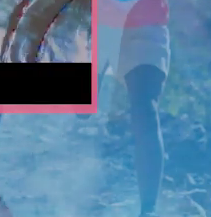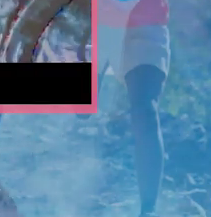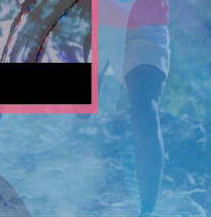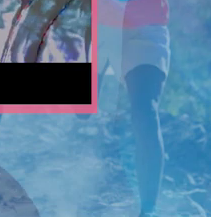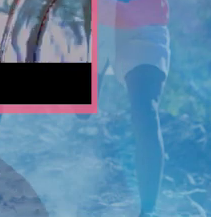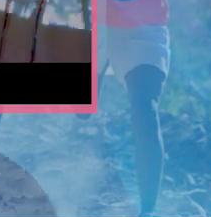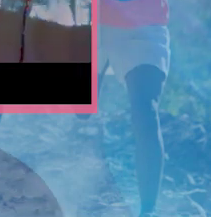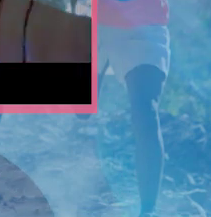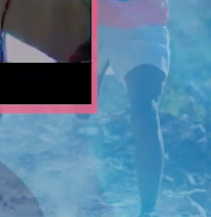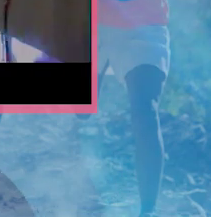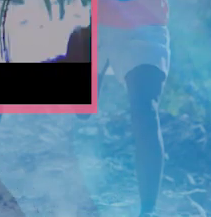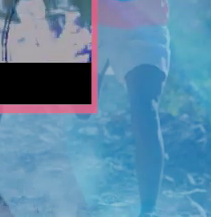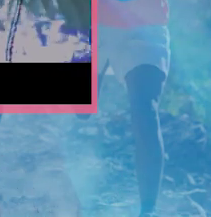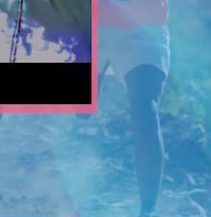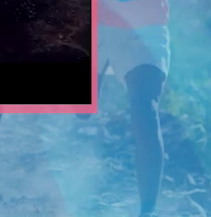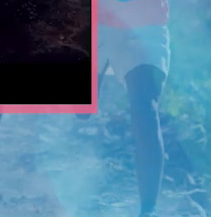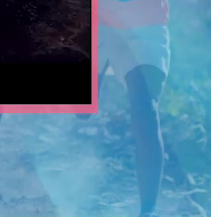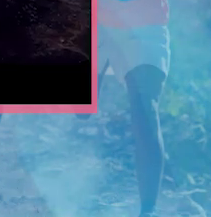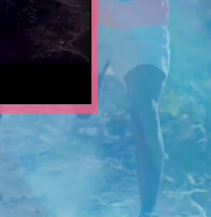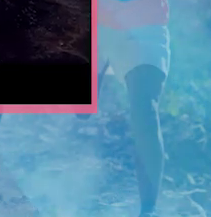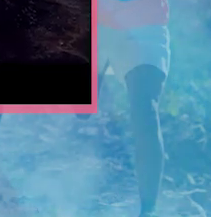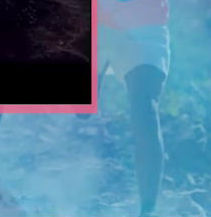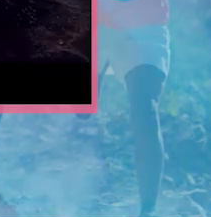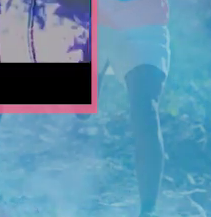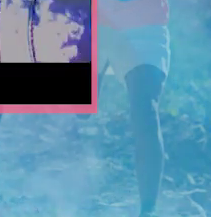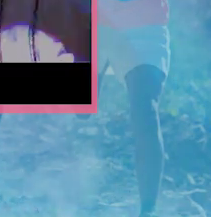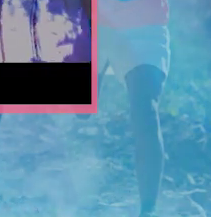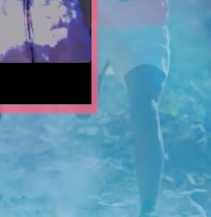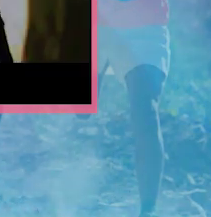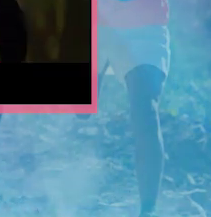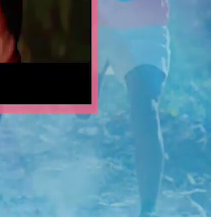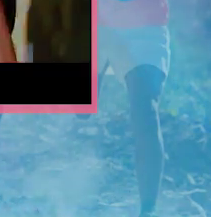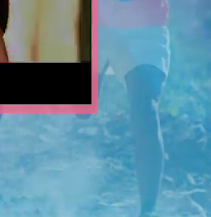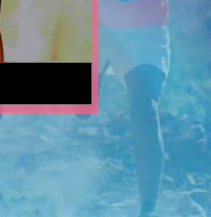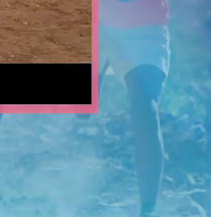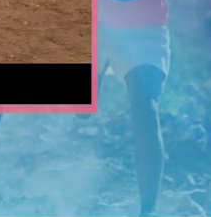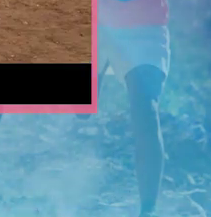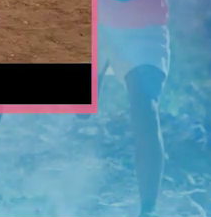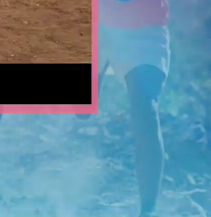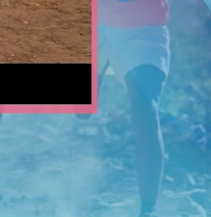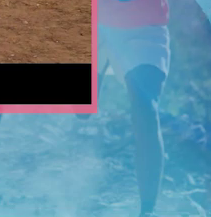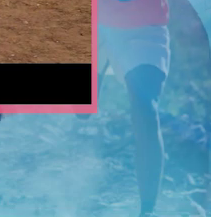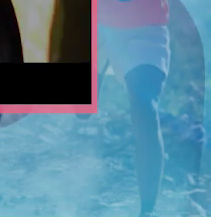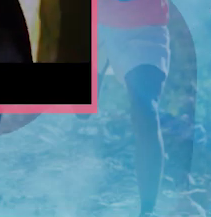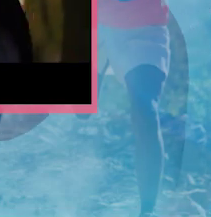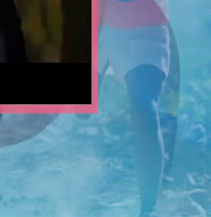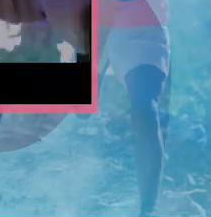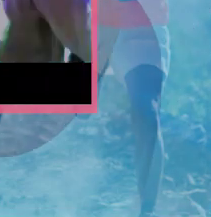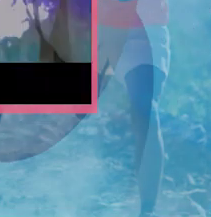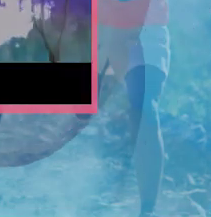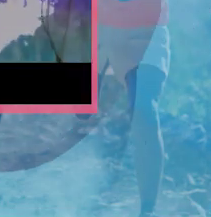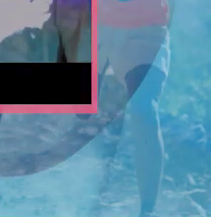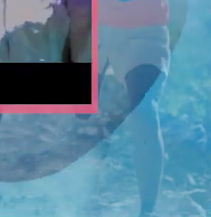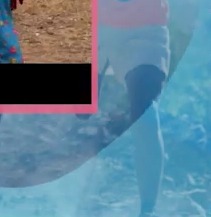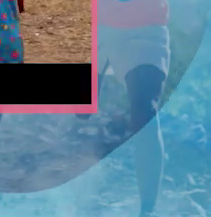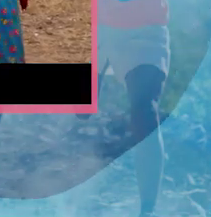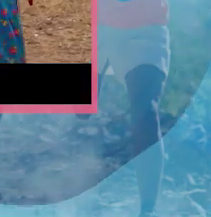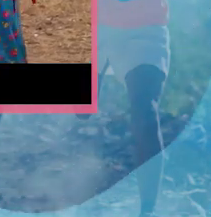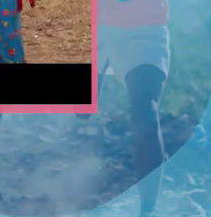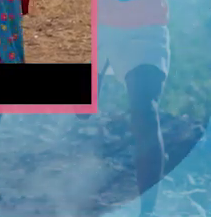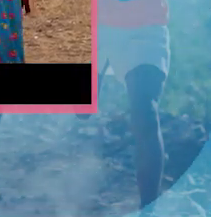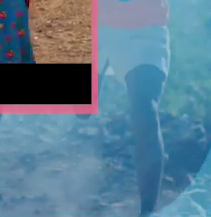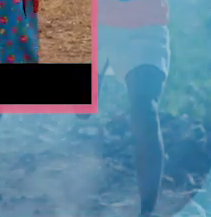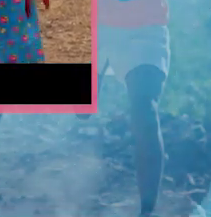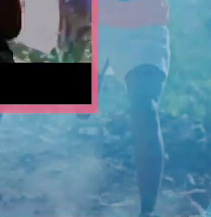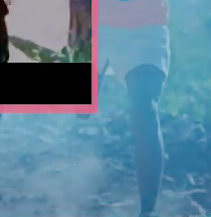guardándole respeto como siempre a cada una. Soy nacido en la intemperie con la protección de Dios. Le agradezco a mi onoruami por la madre que me dio. Onoruami